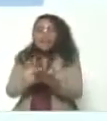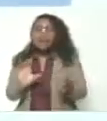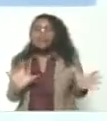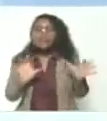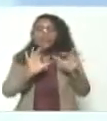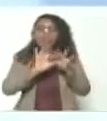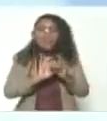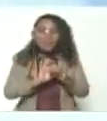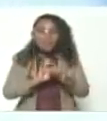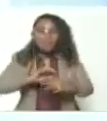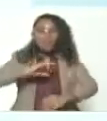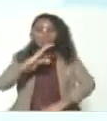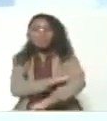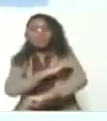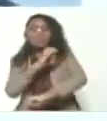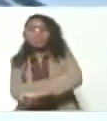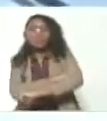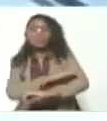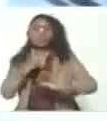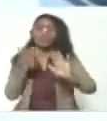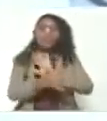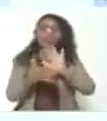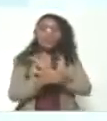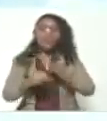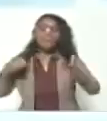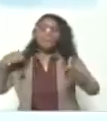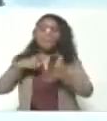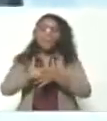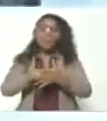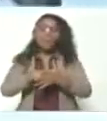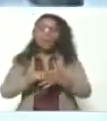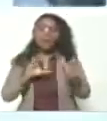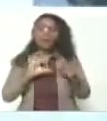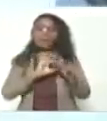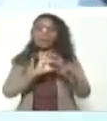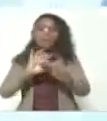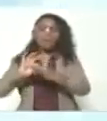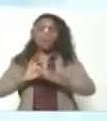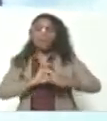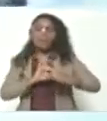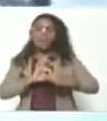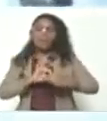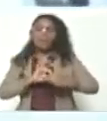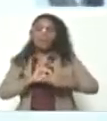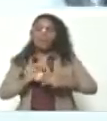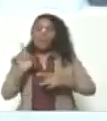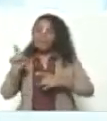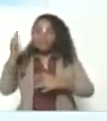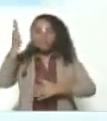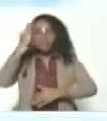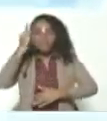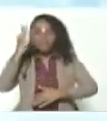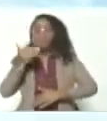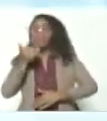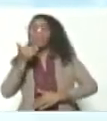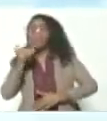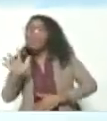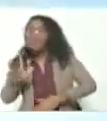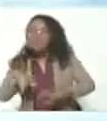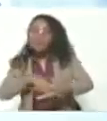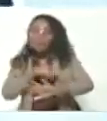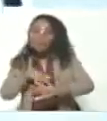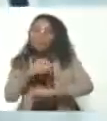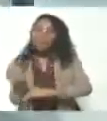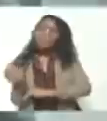por la ultraderecha golpista, articulada. Se conocerán en las próximas horas